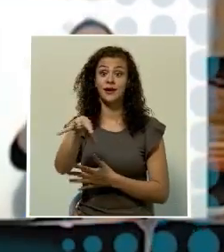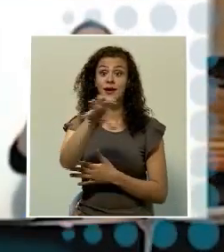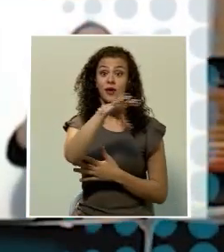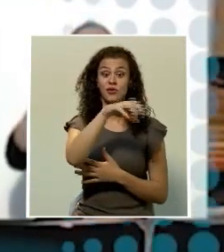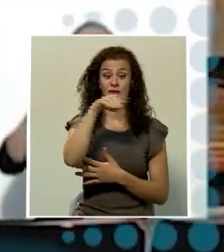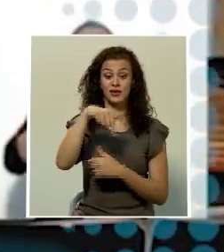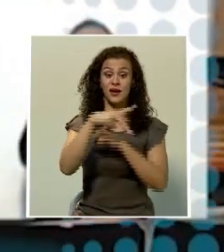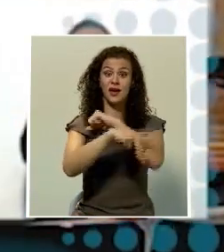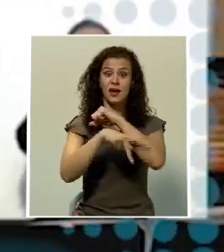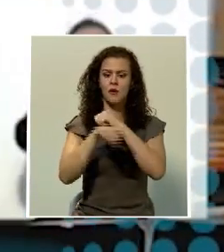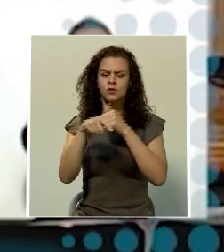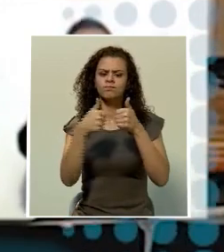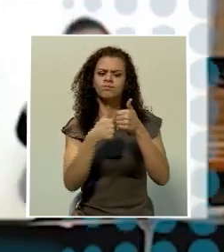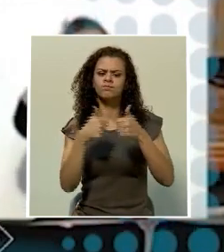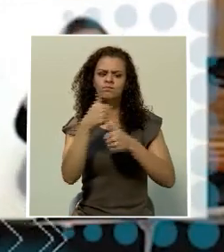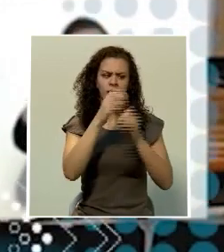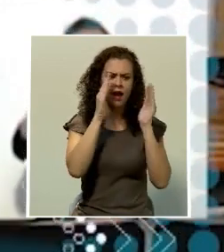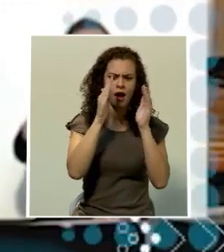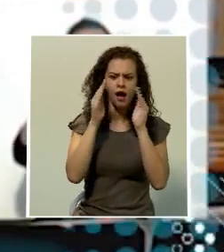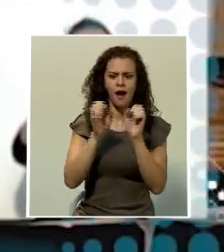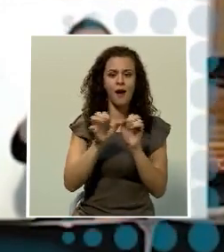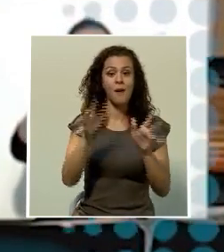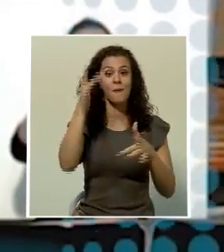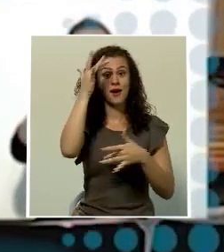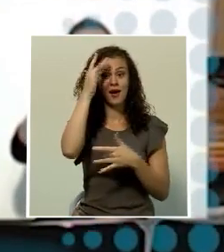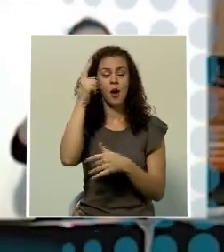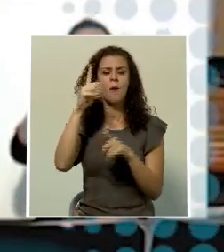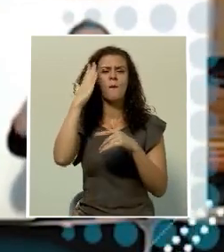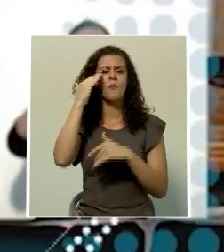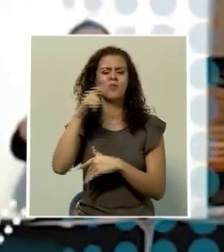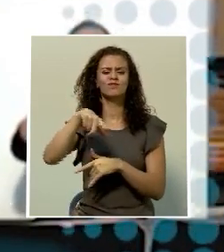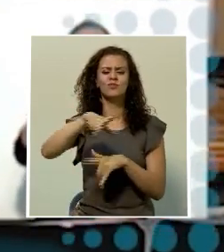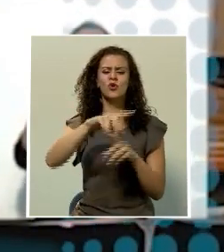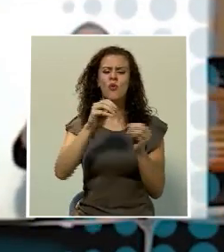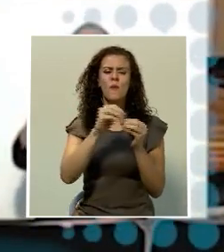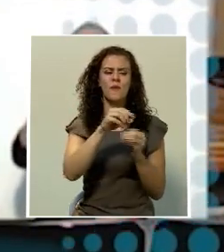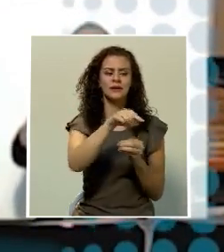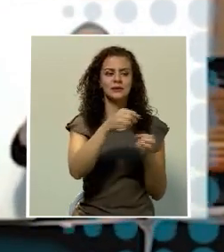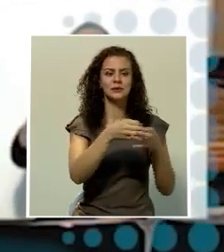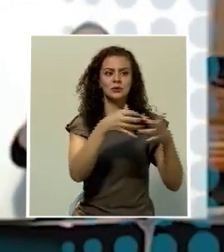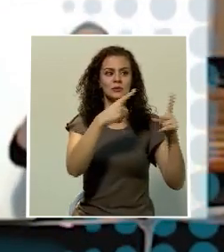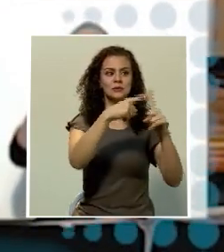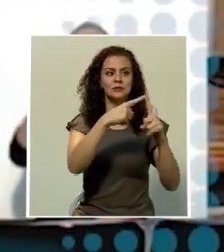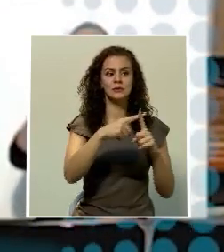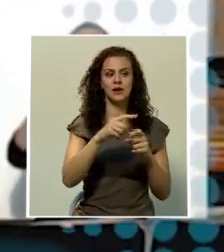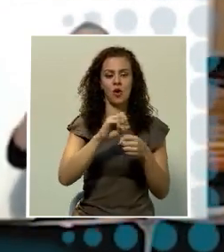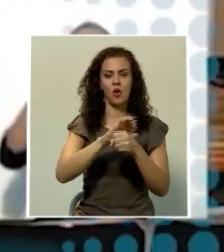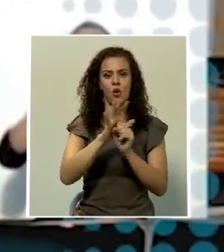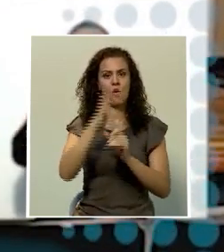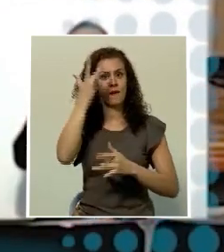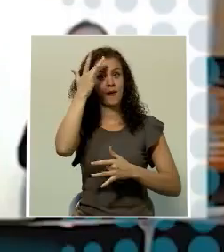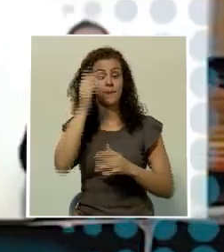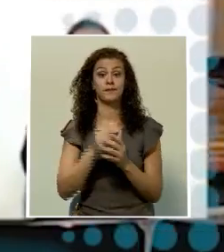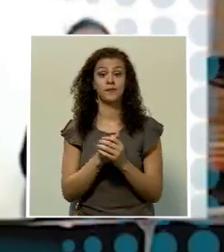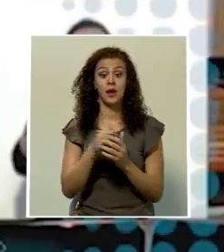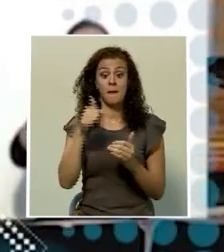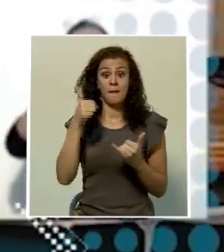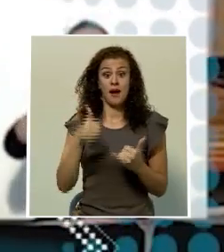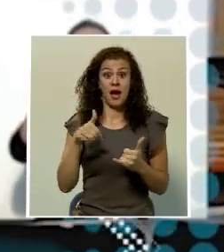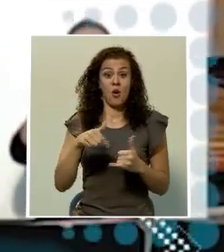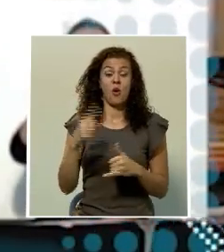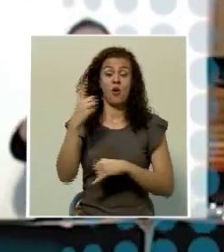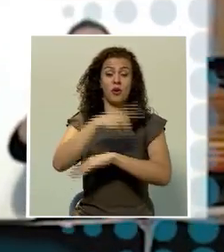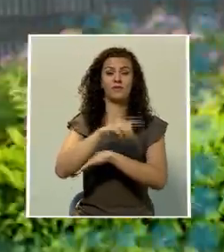Cantones del país priorizarán la atención a la pandemia debido a que son los lugares donde se presentan más cantidad de casos. Para hoy se